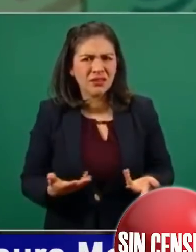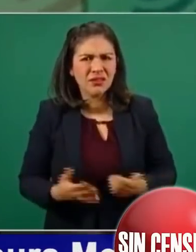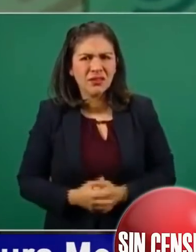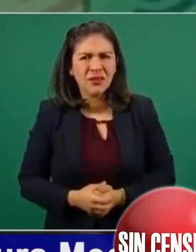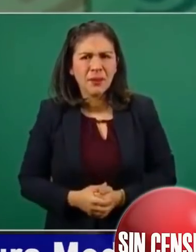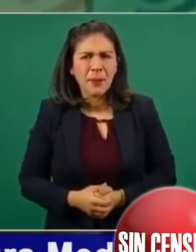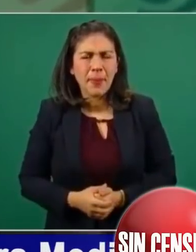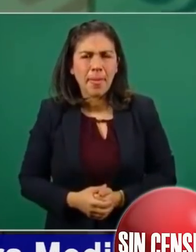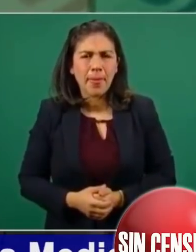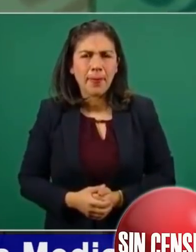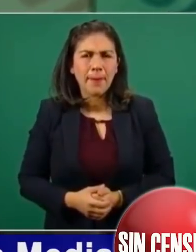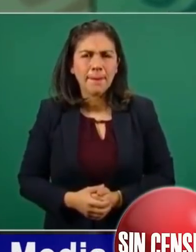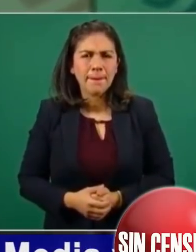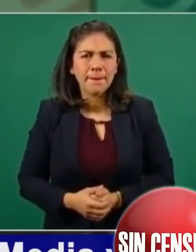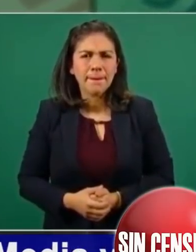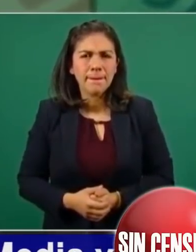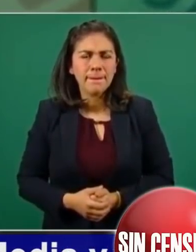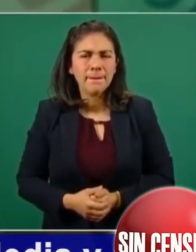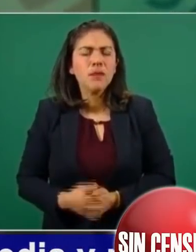con